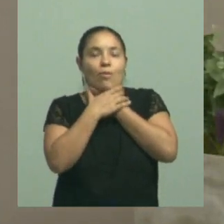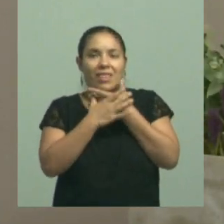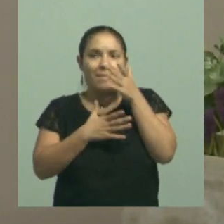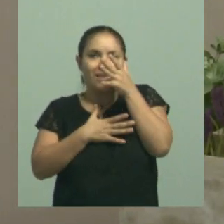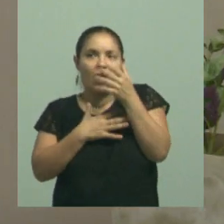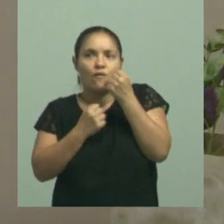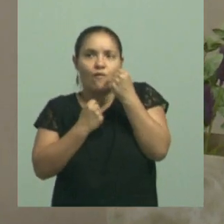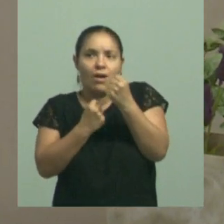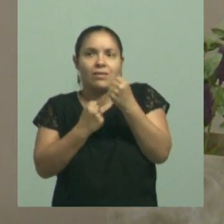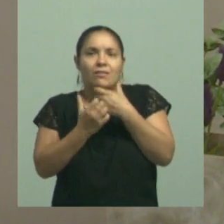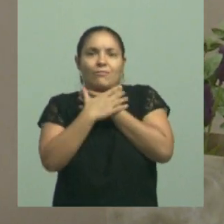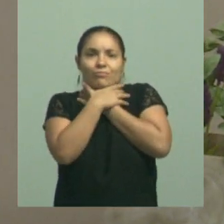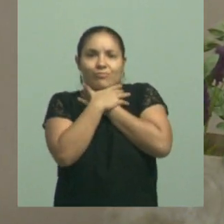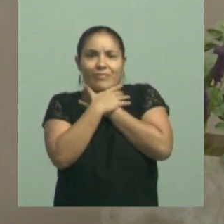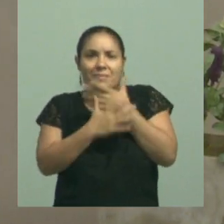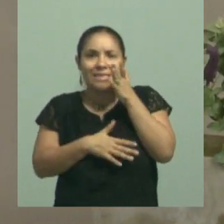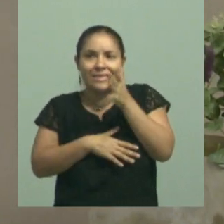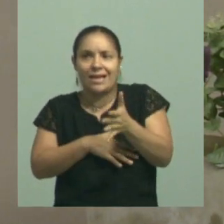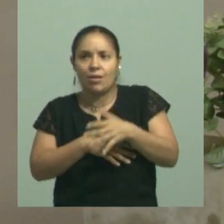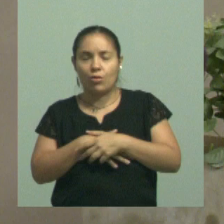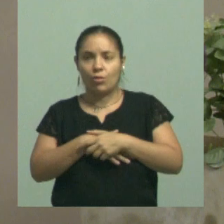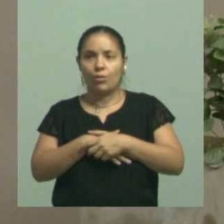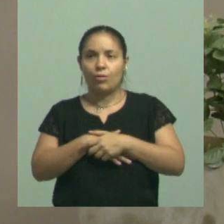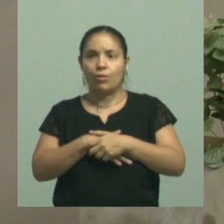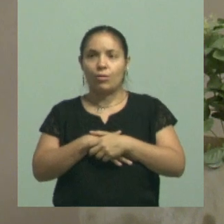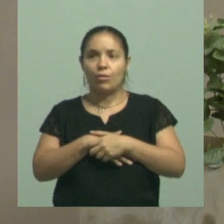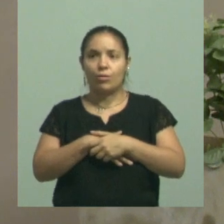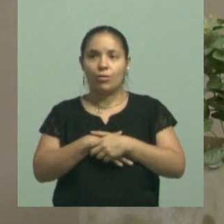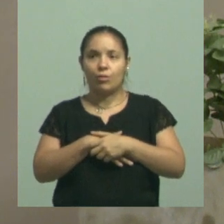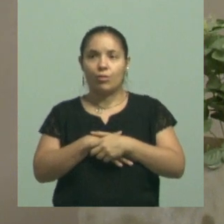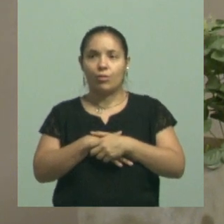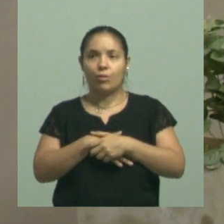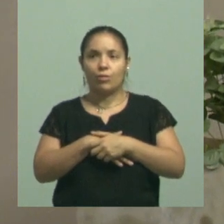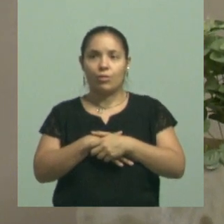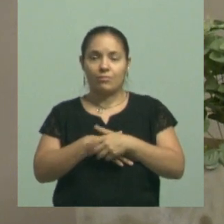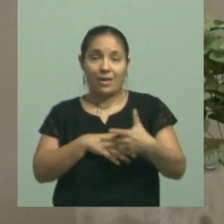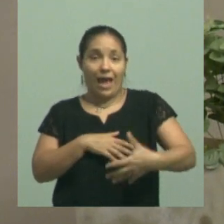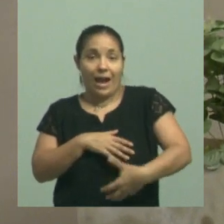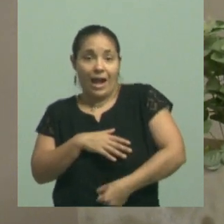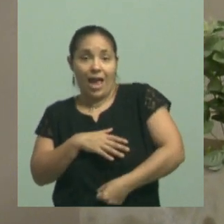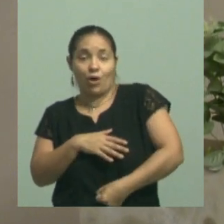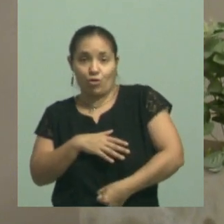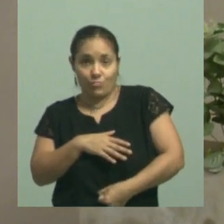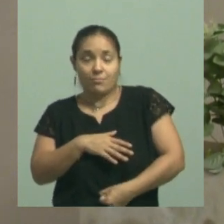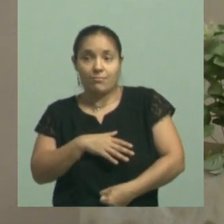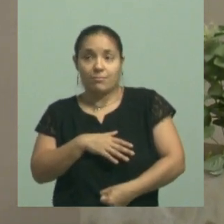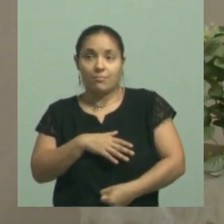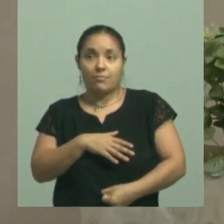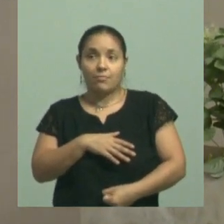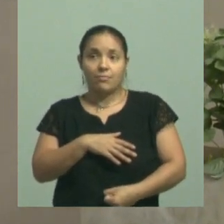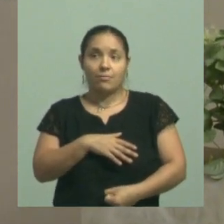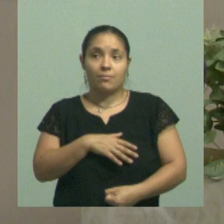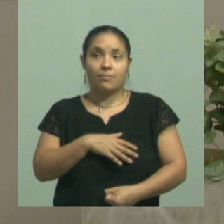agarrada, igual puedo hacer esto, pero si no puedo hacer esto. Lo agarro para que no se me vaya y esta mano va al